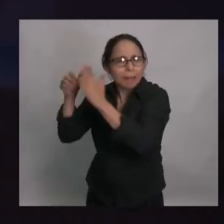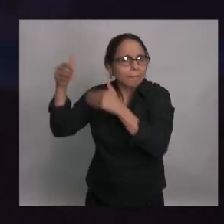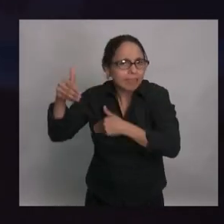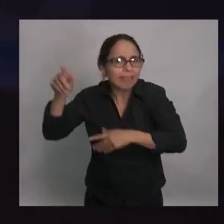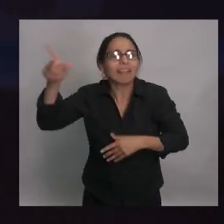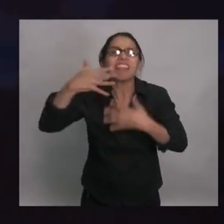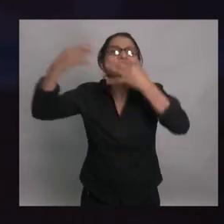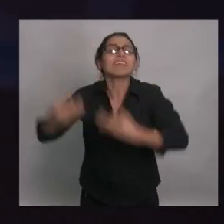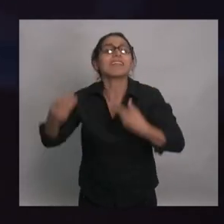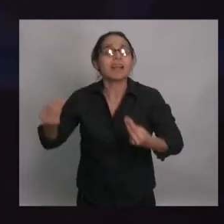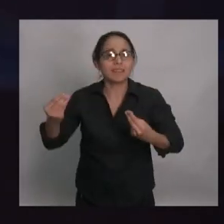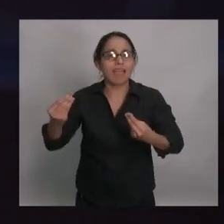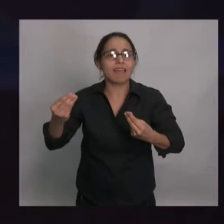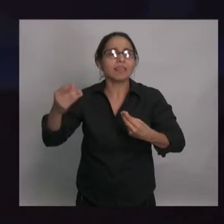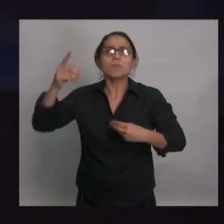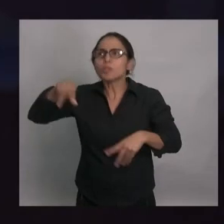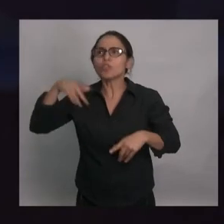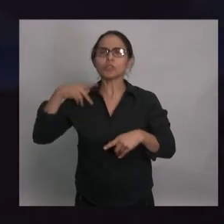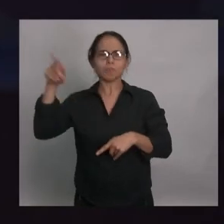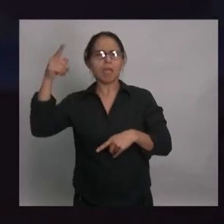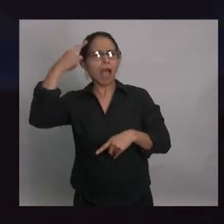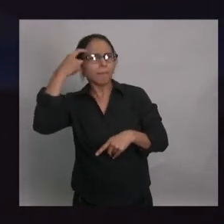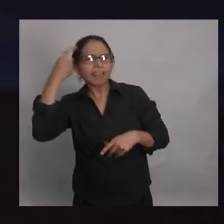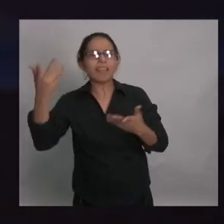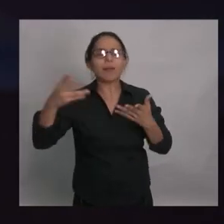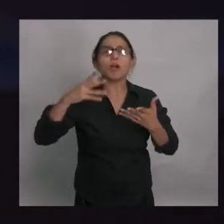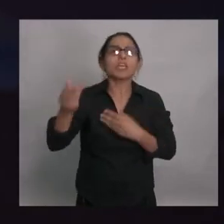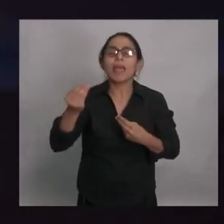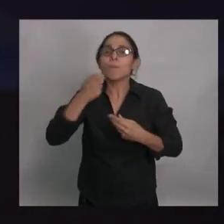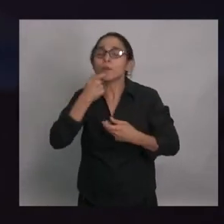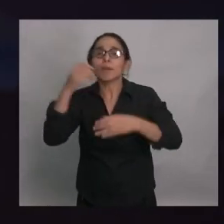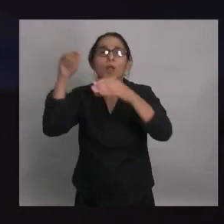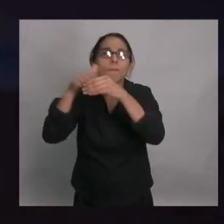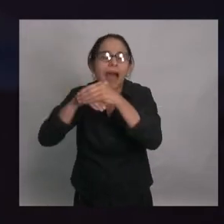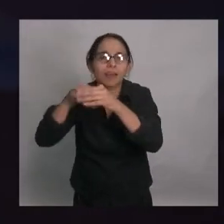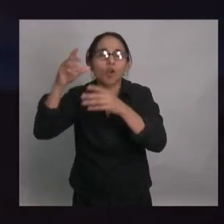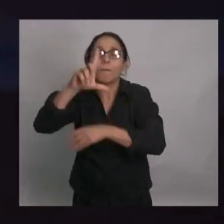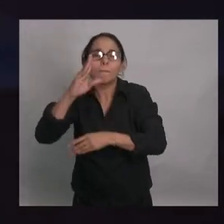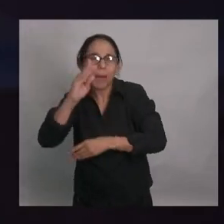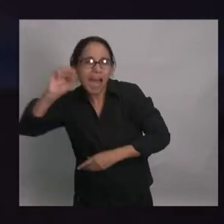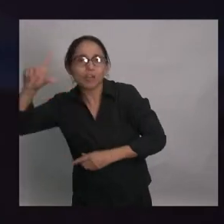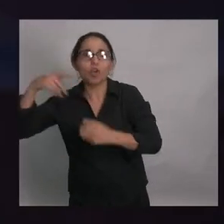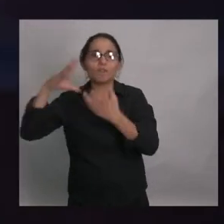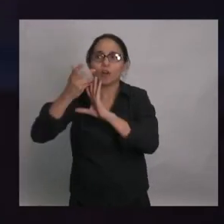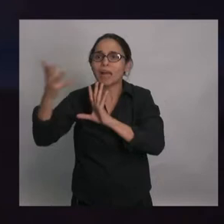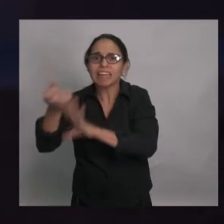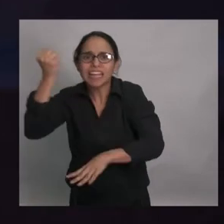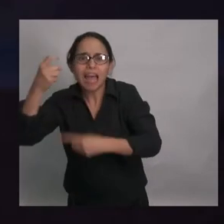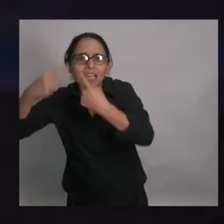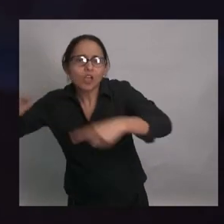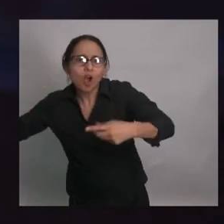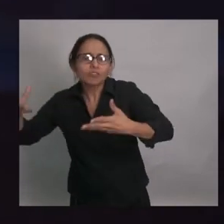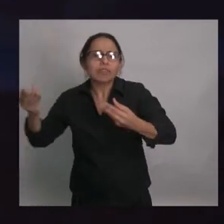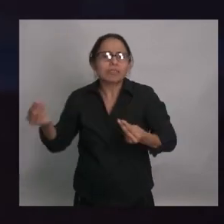significaba la prima de riesgo el riesgo-país el rescate bancario los desahucios y entonces mucha gente empezó a